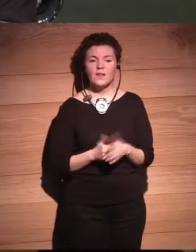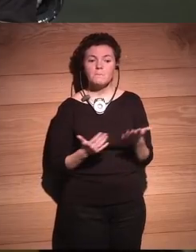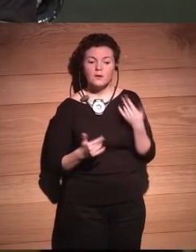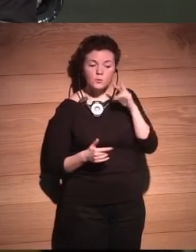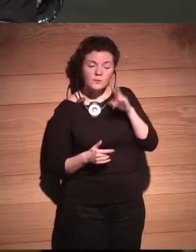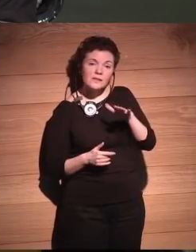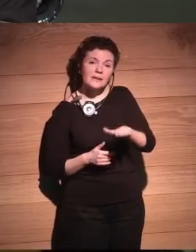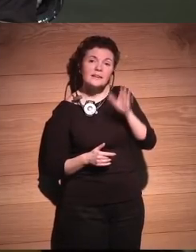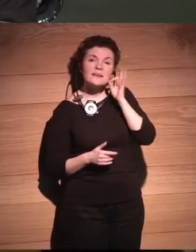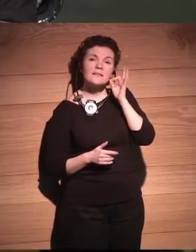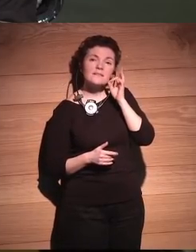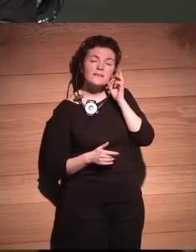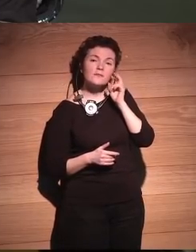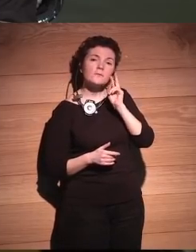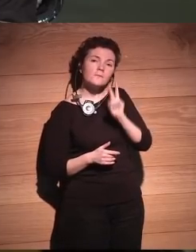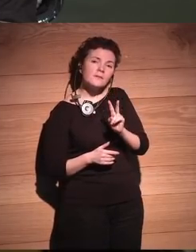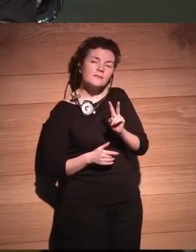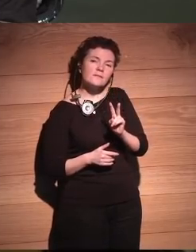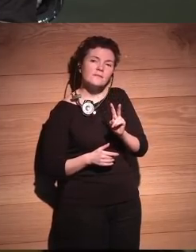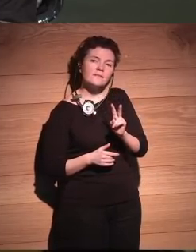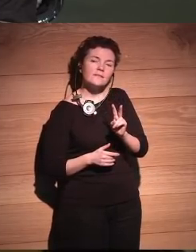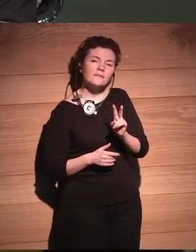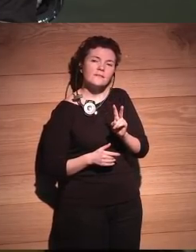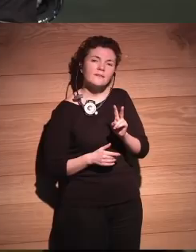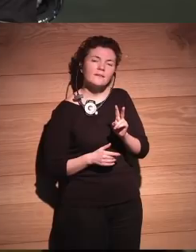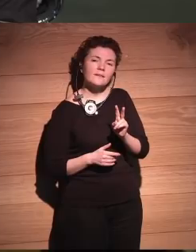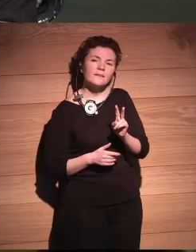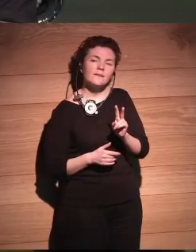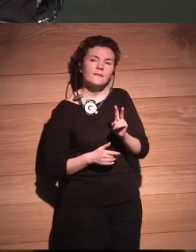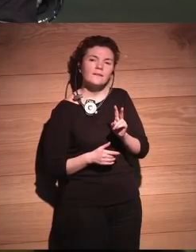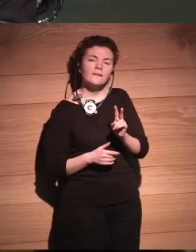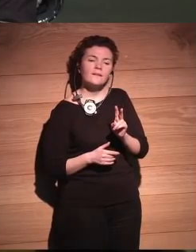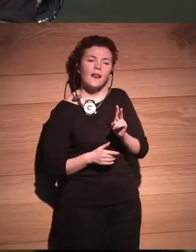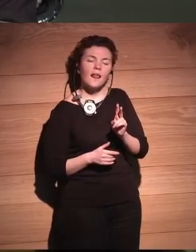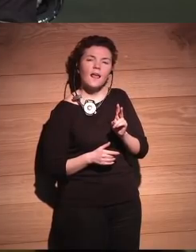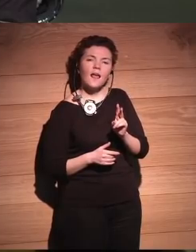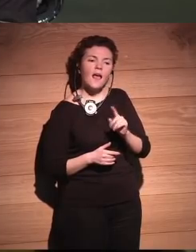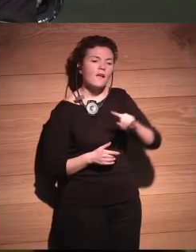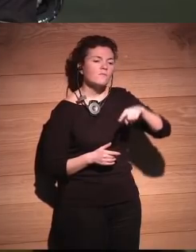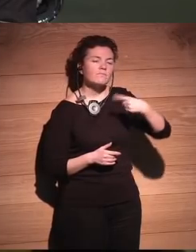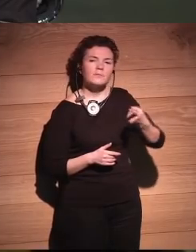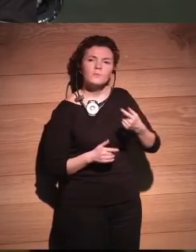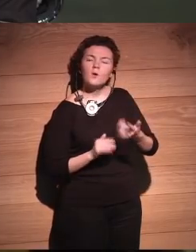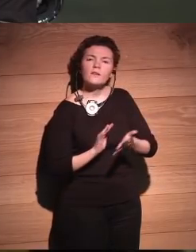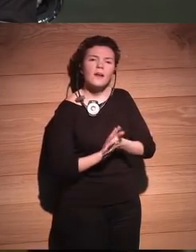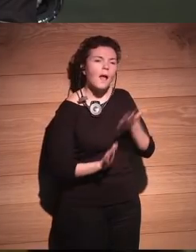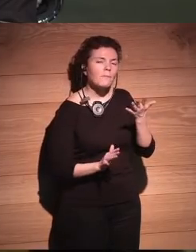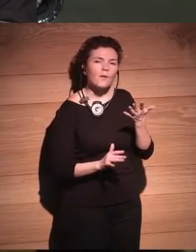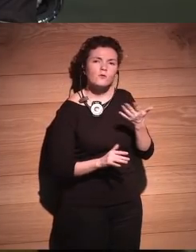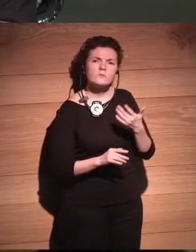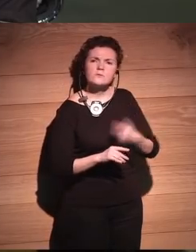Pero ver a esa niña con esos efectos tan rápidos y tan